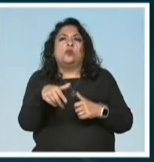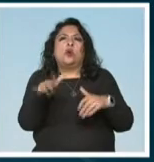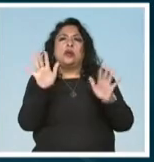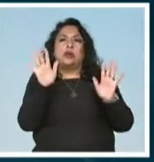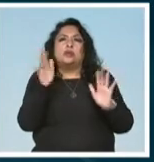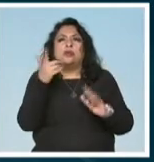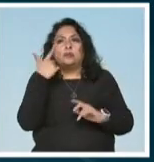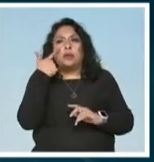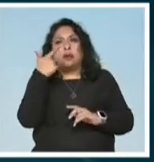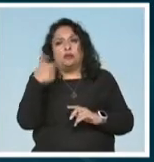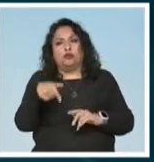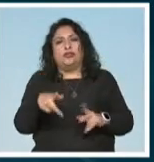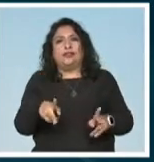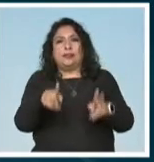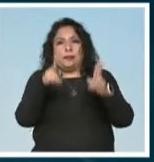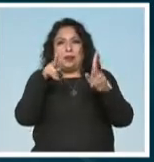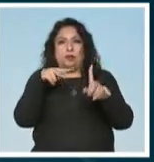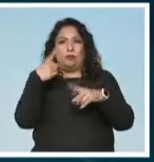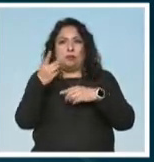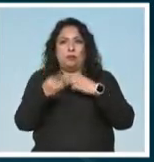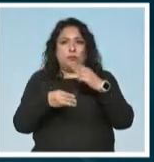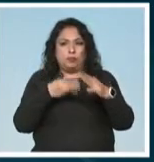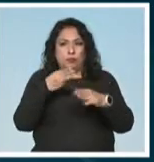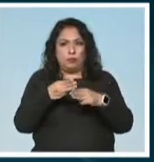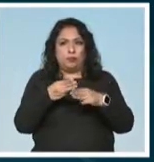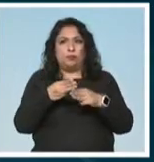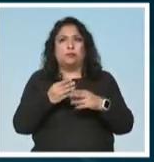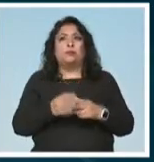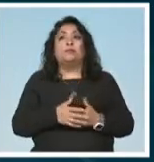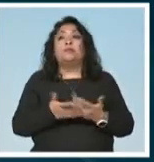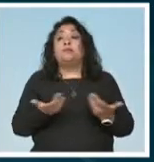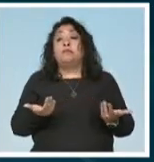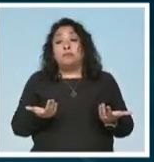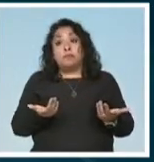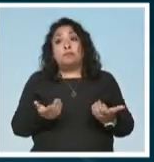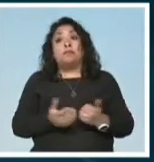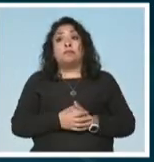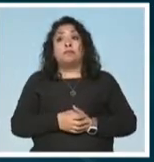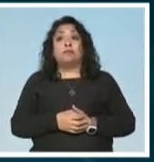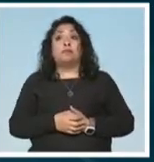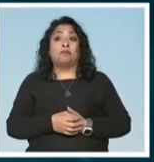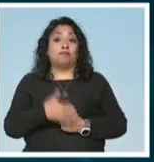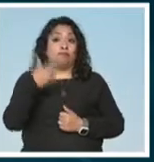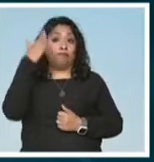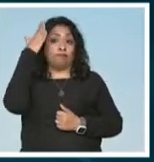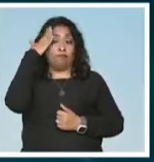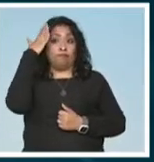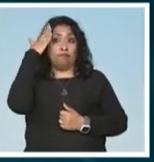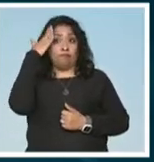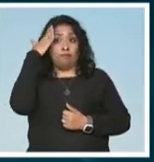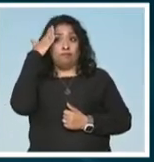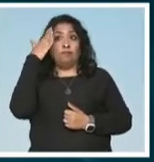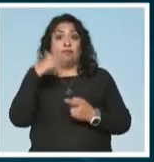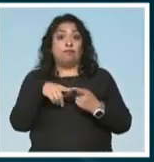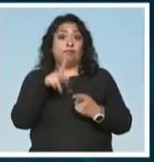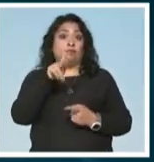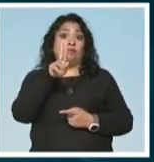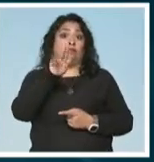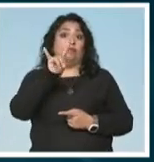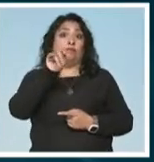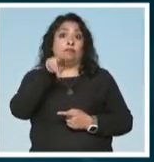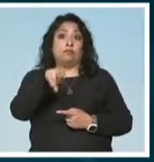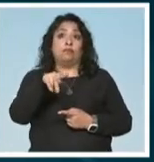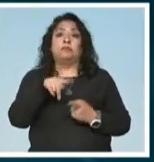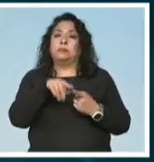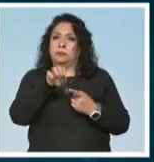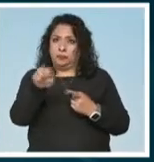irán tratando en este segmento Visión Global, porque bueno, pues liderazgos como el de Vladimir Putin, ¿verdad?